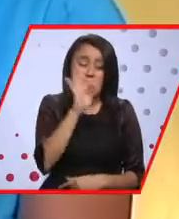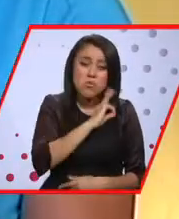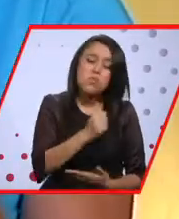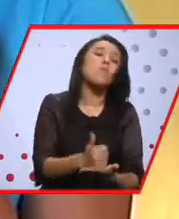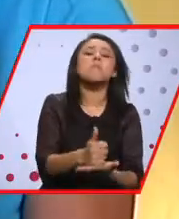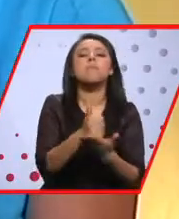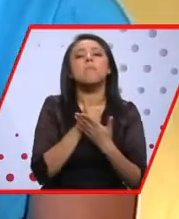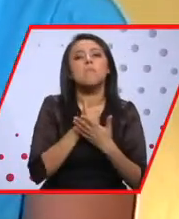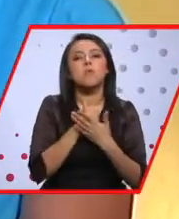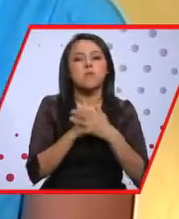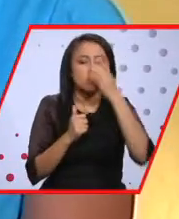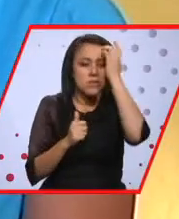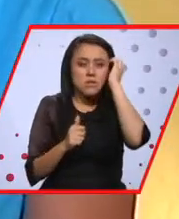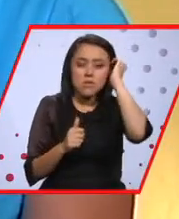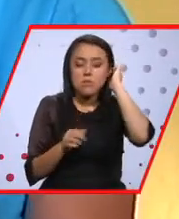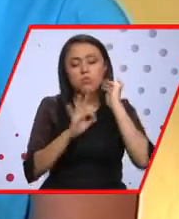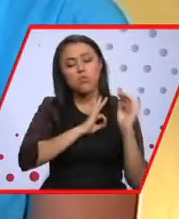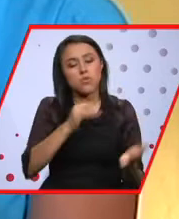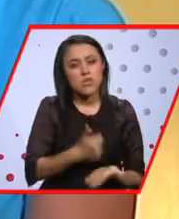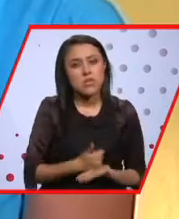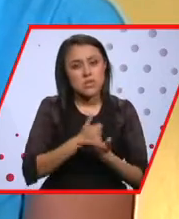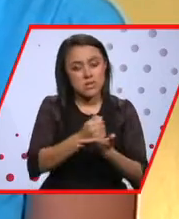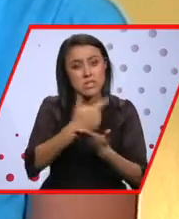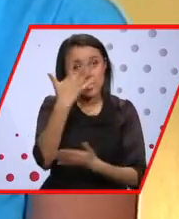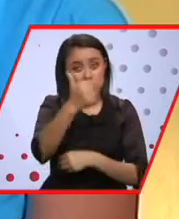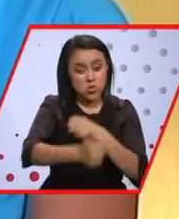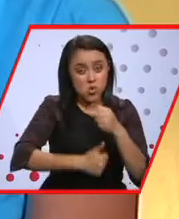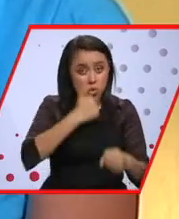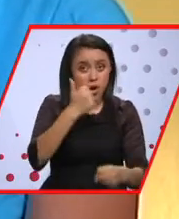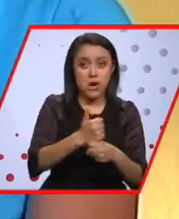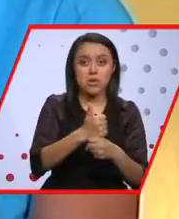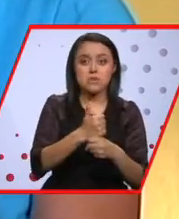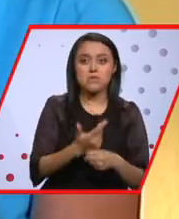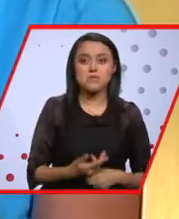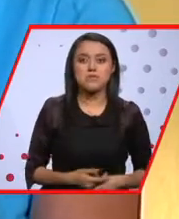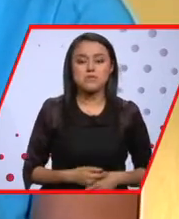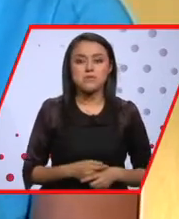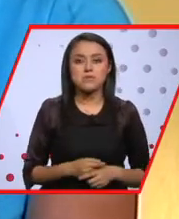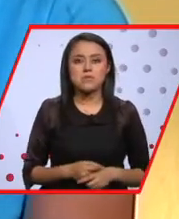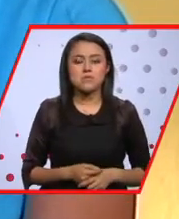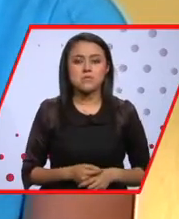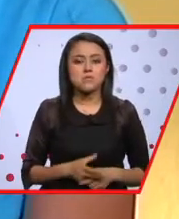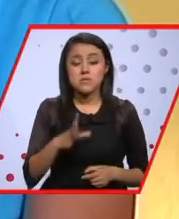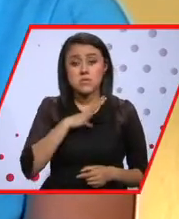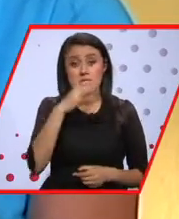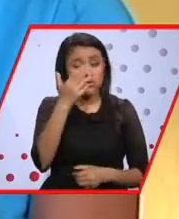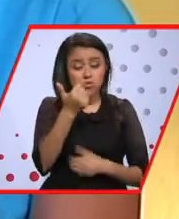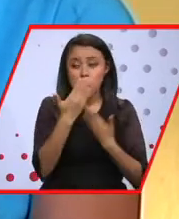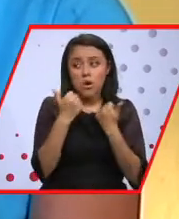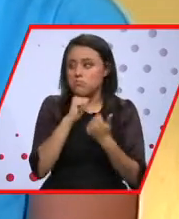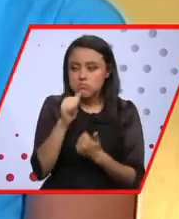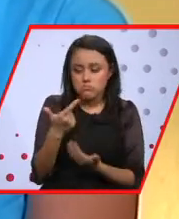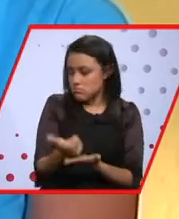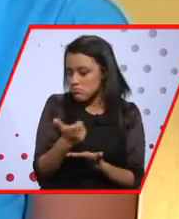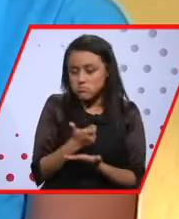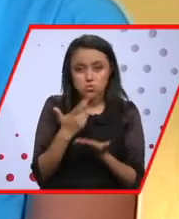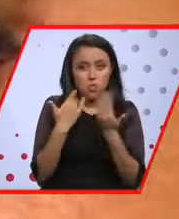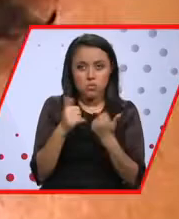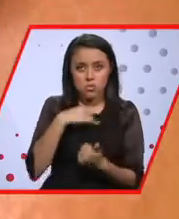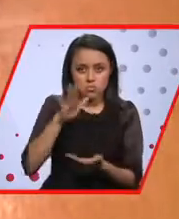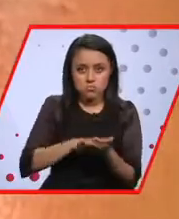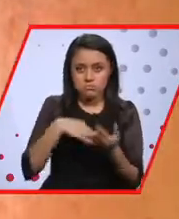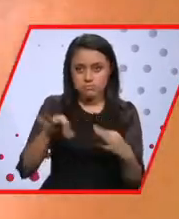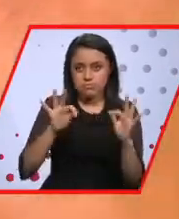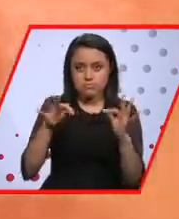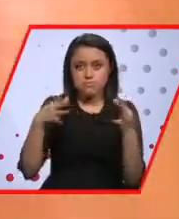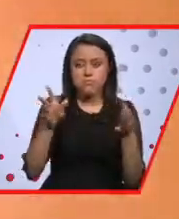ayuden a que esto ya se resuelva. Ya son 5 años, 5 años que el señor no está dando nada. Tengo todos los papeles